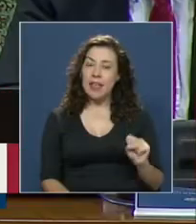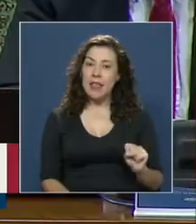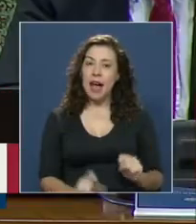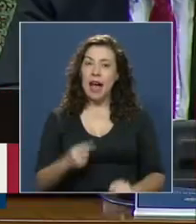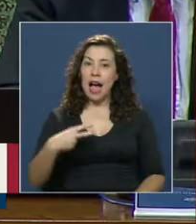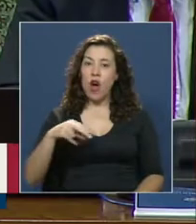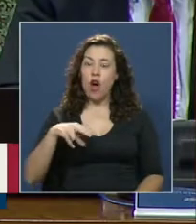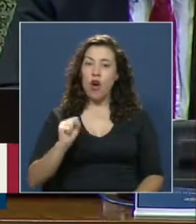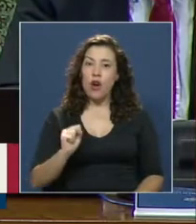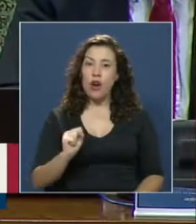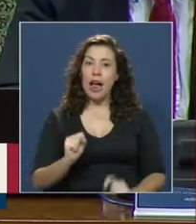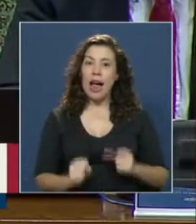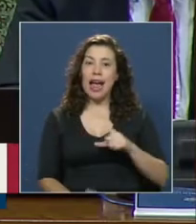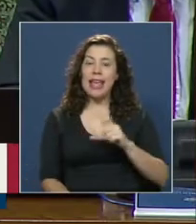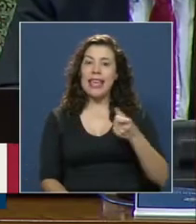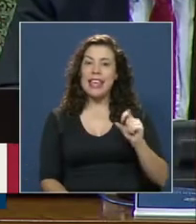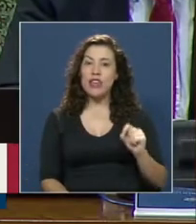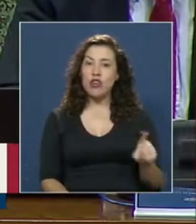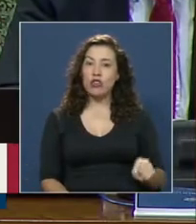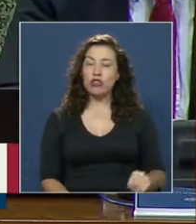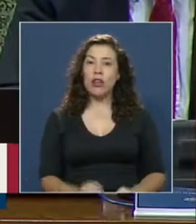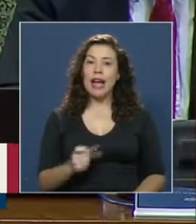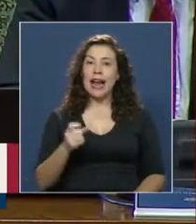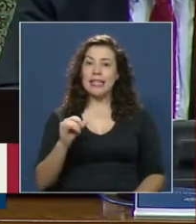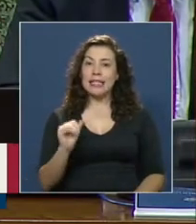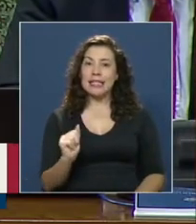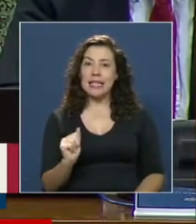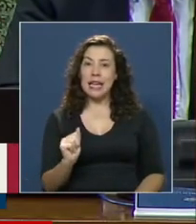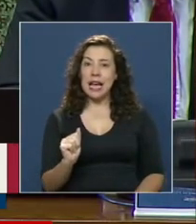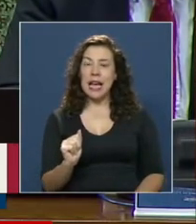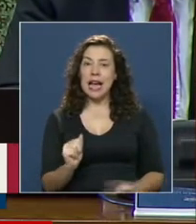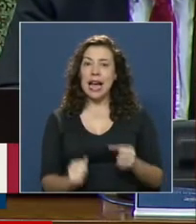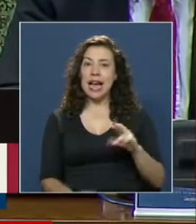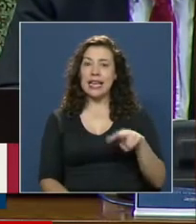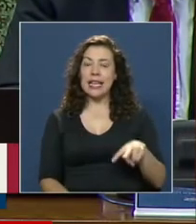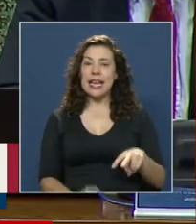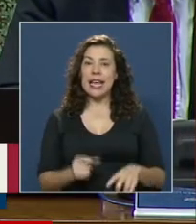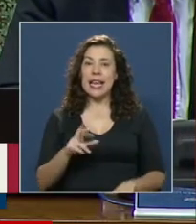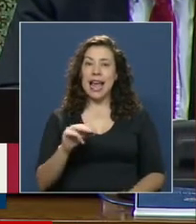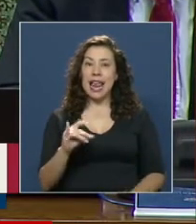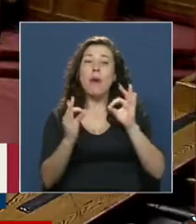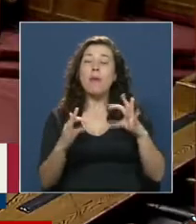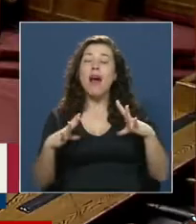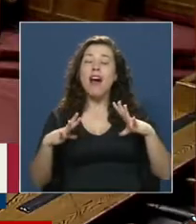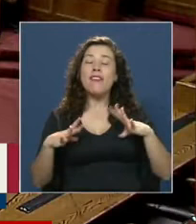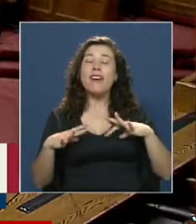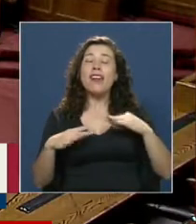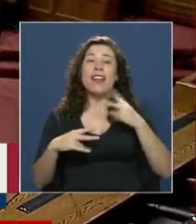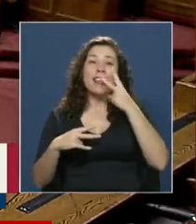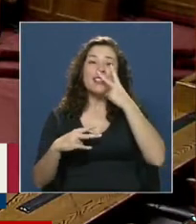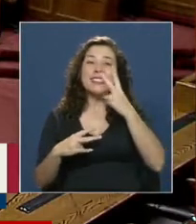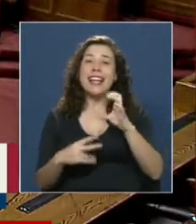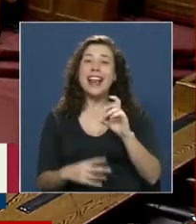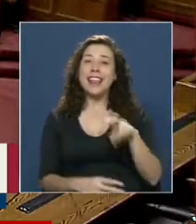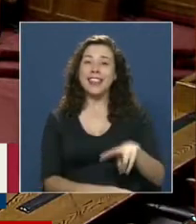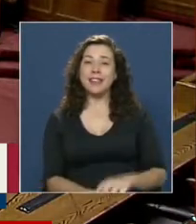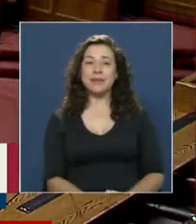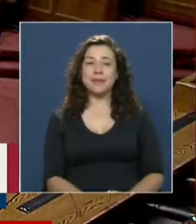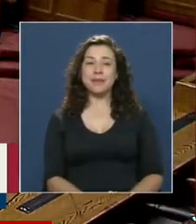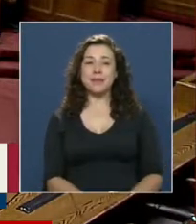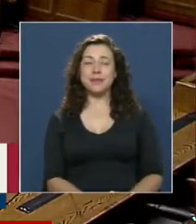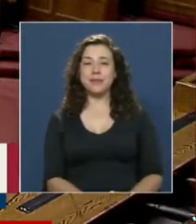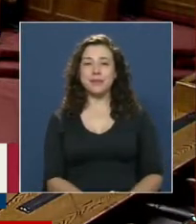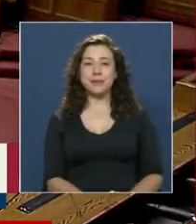el sistema parlamentario sería el más indicado o el mejor para resolver esas dificultades. En mi opinión, no es